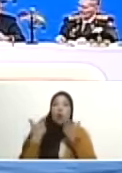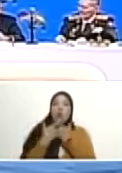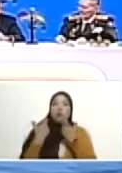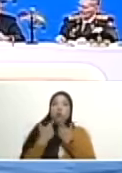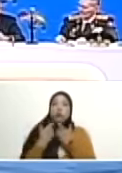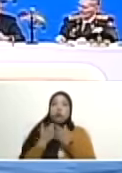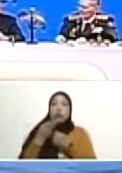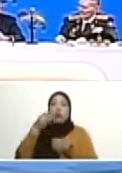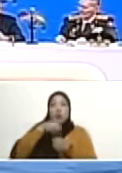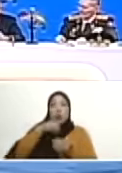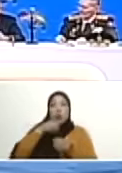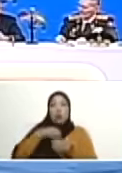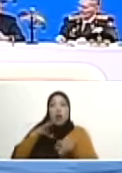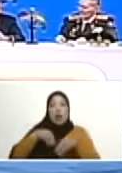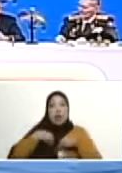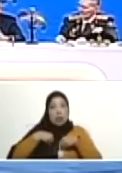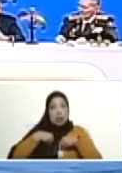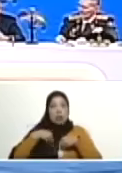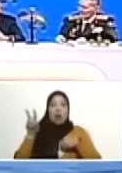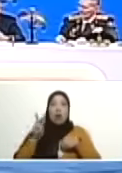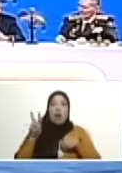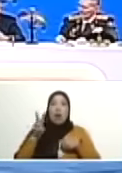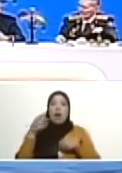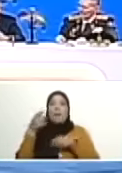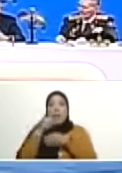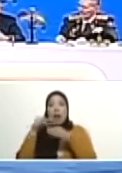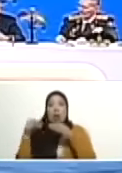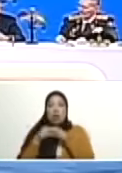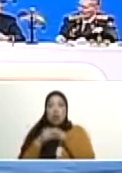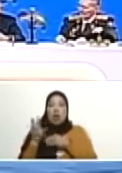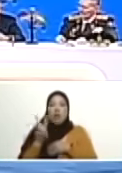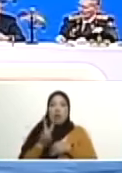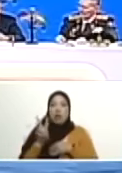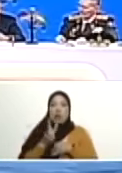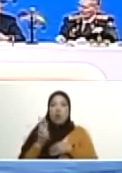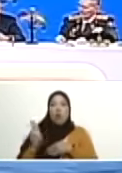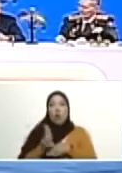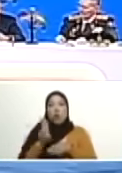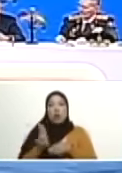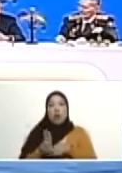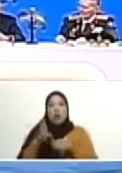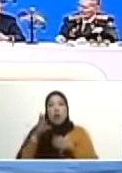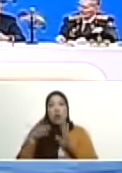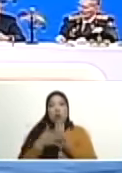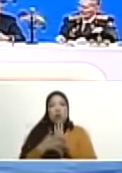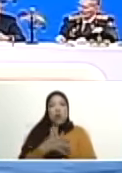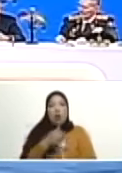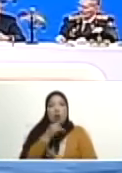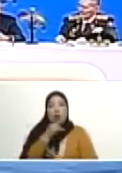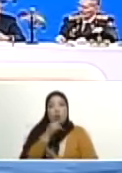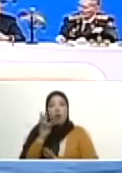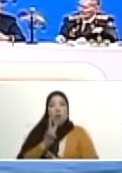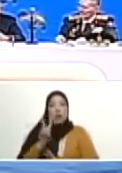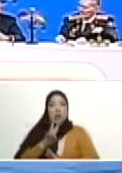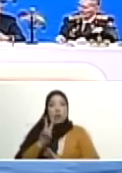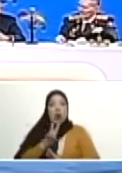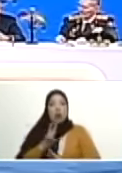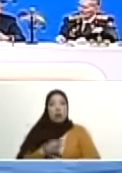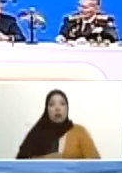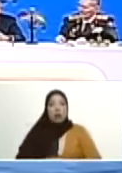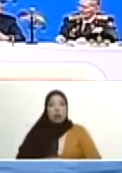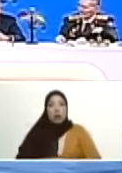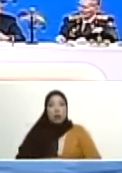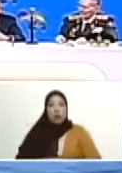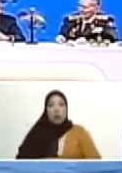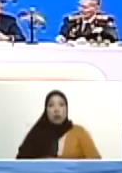en términos aceptables para las partes, utilizando los conceptos exactos de